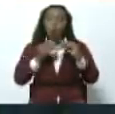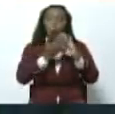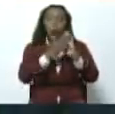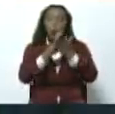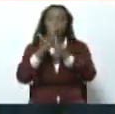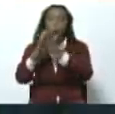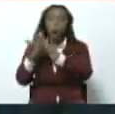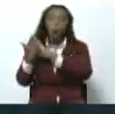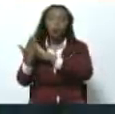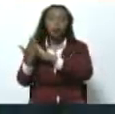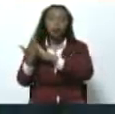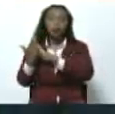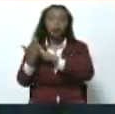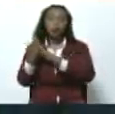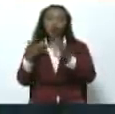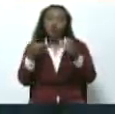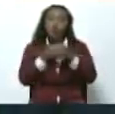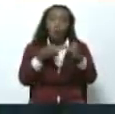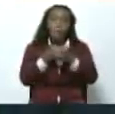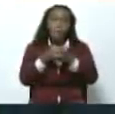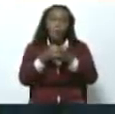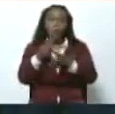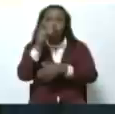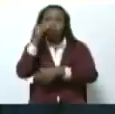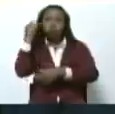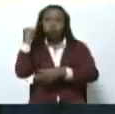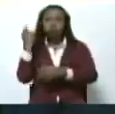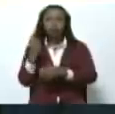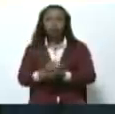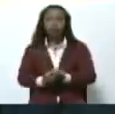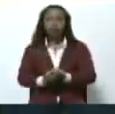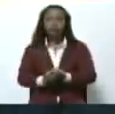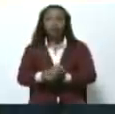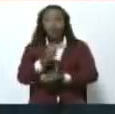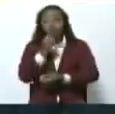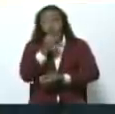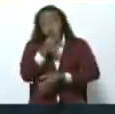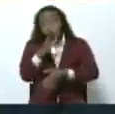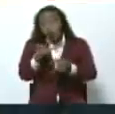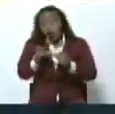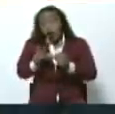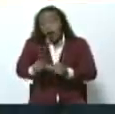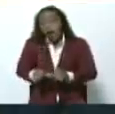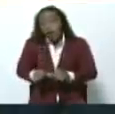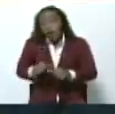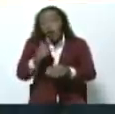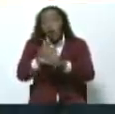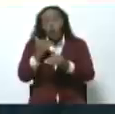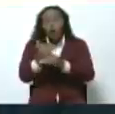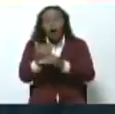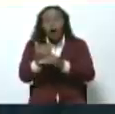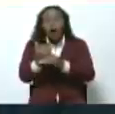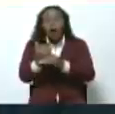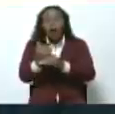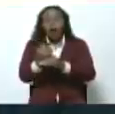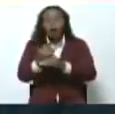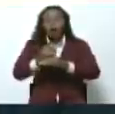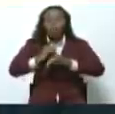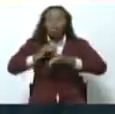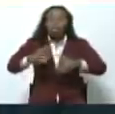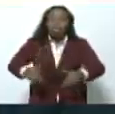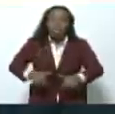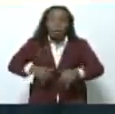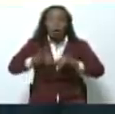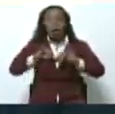comunidades, candidatos y candidatas, bueno, que quedaron molidos, molidos del